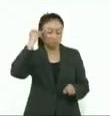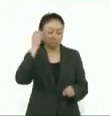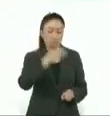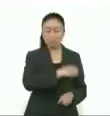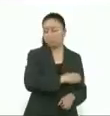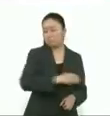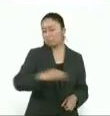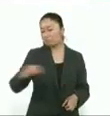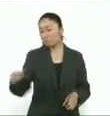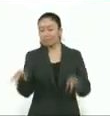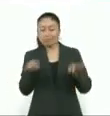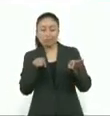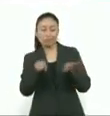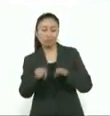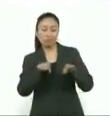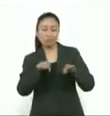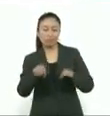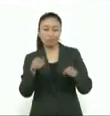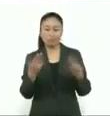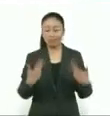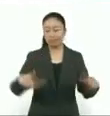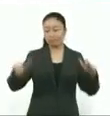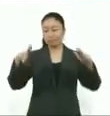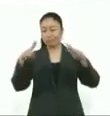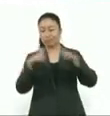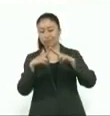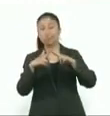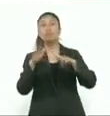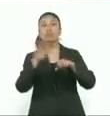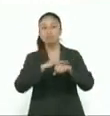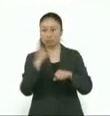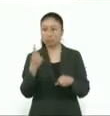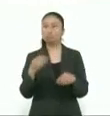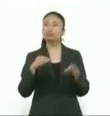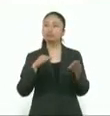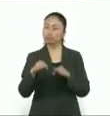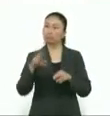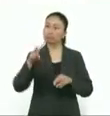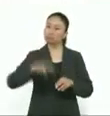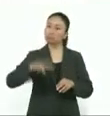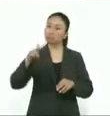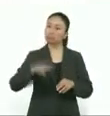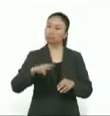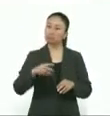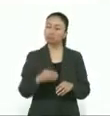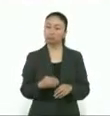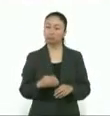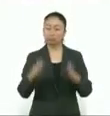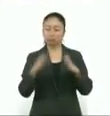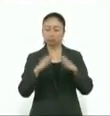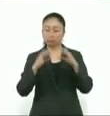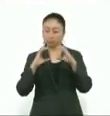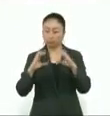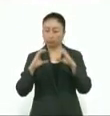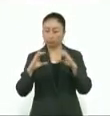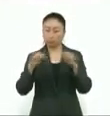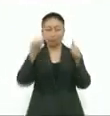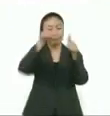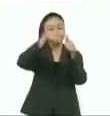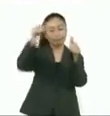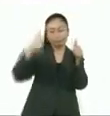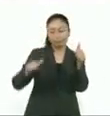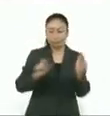campesinas, trabajadoras del hogar, porque cómo trabajamos de verdad. Amas de casa,